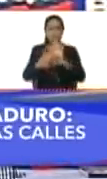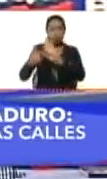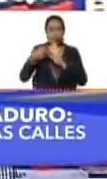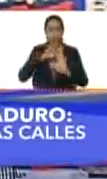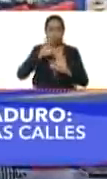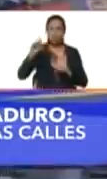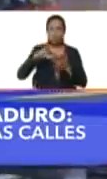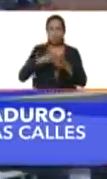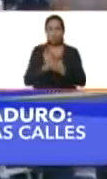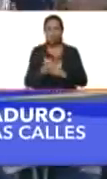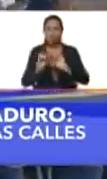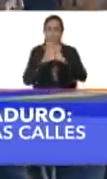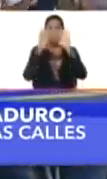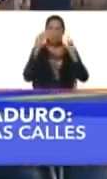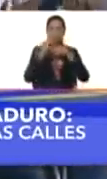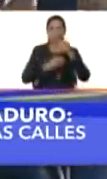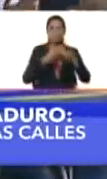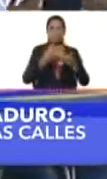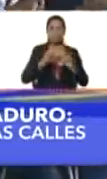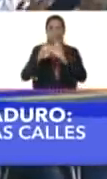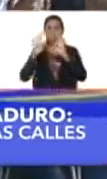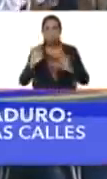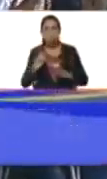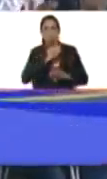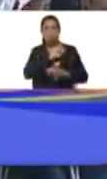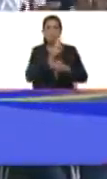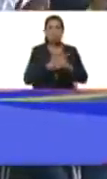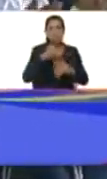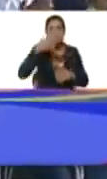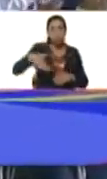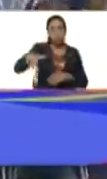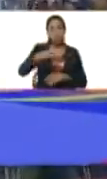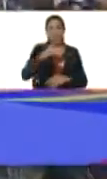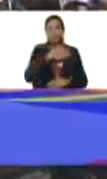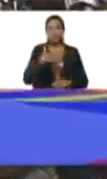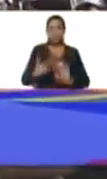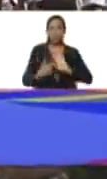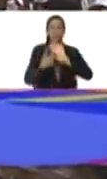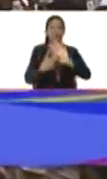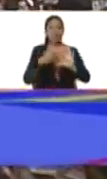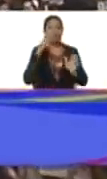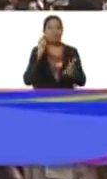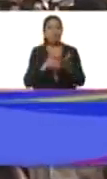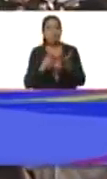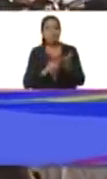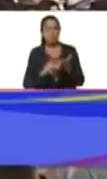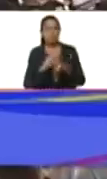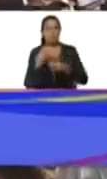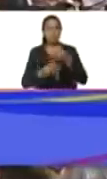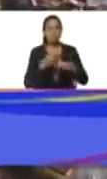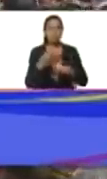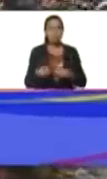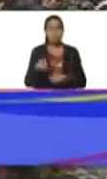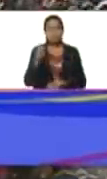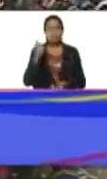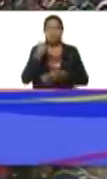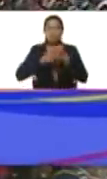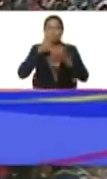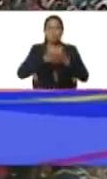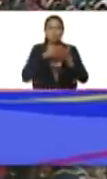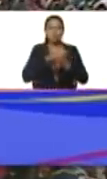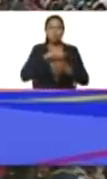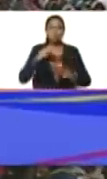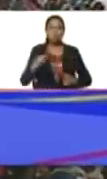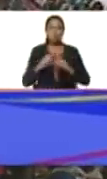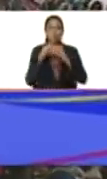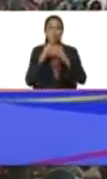país el milagro que están haciendo ustedes con el poder popular. Quiero mostrarlo. Cómo perseverando vamos encontrando